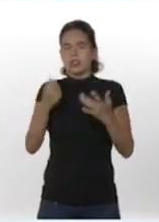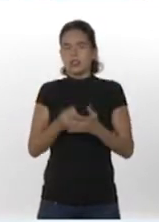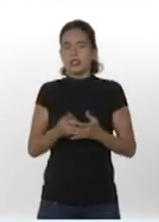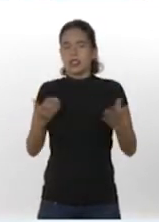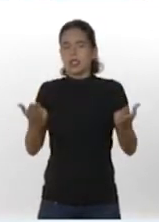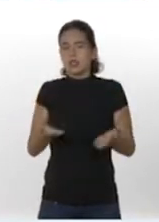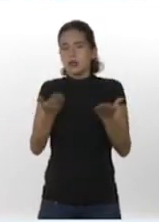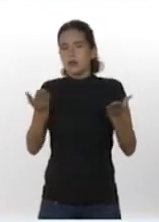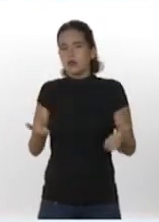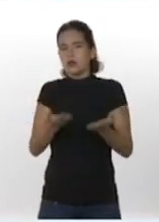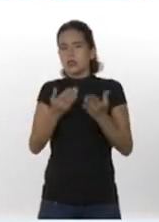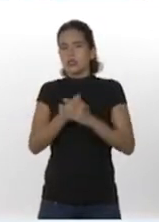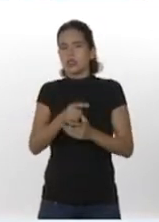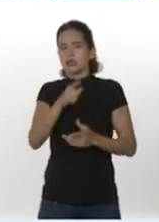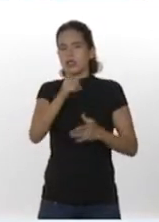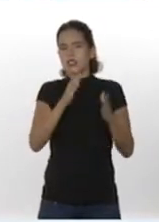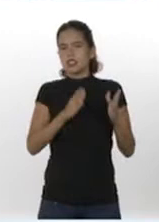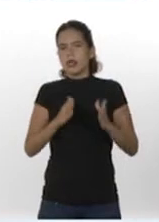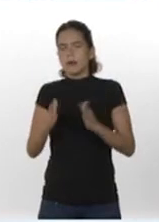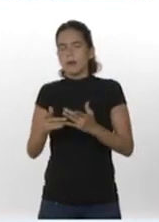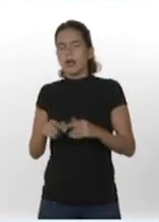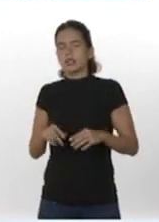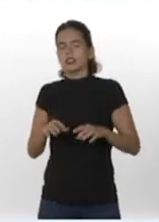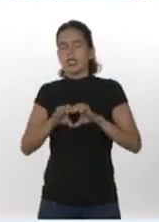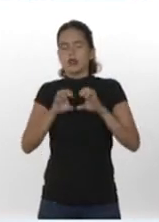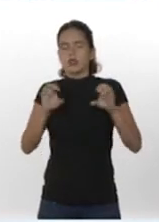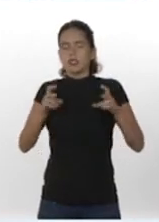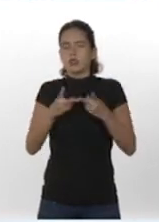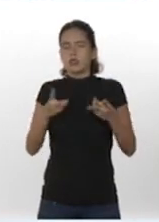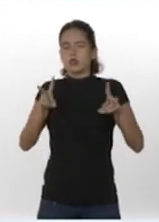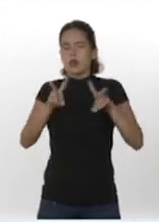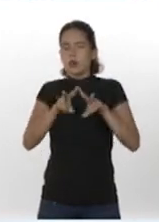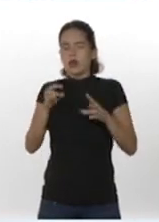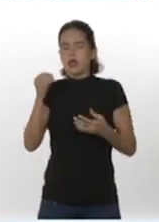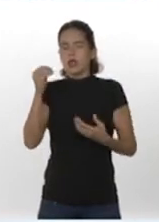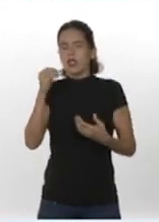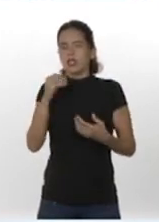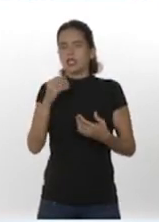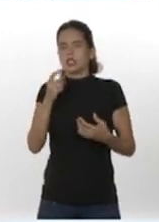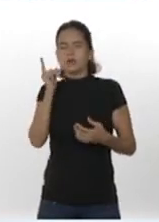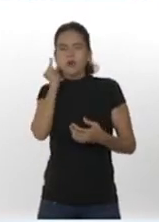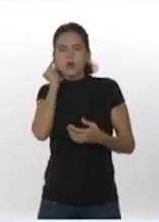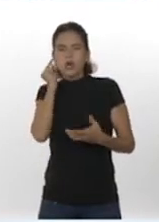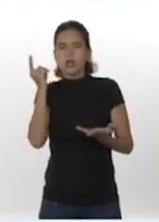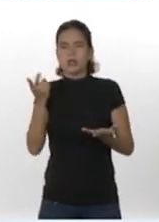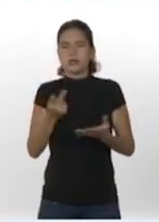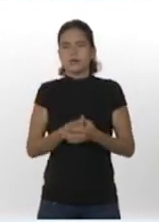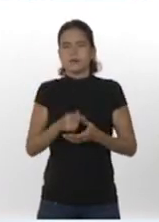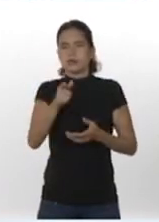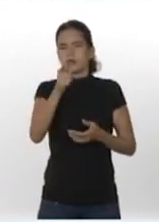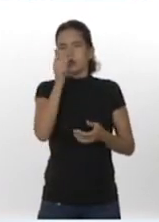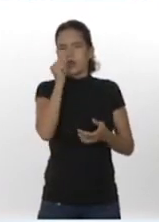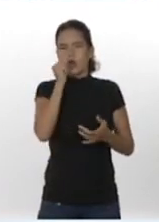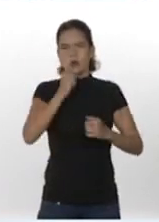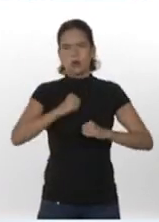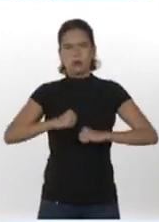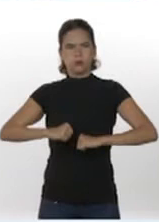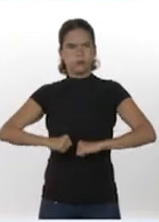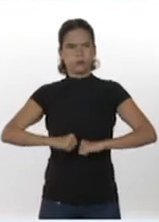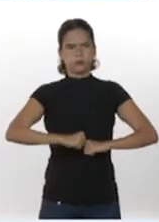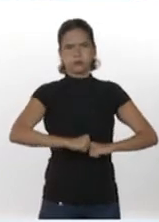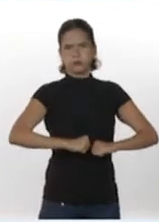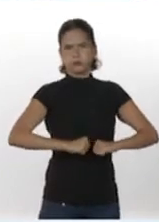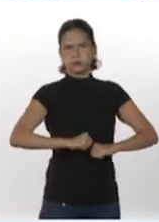cine fomentando esa parte educativa, esos valores internos de mujer, o inclusive hasta de esos